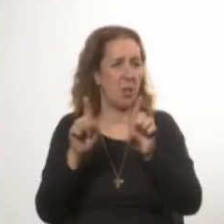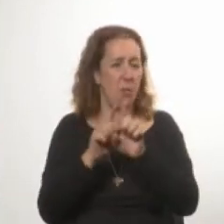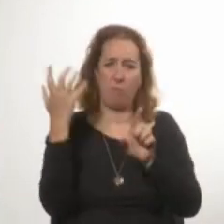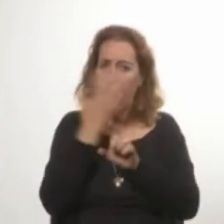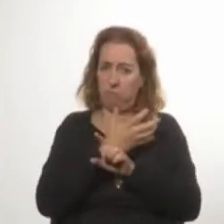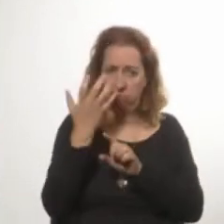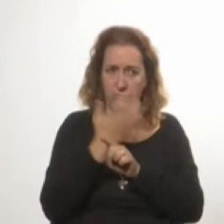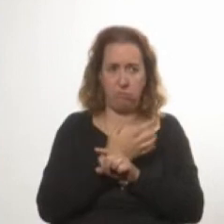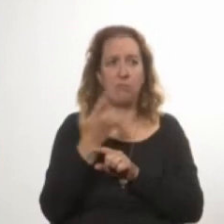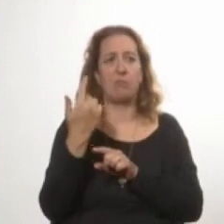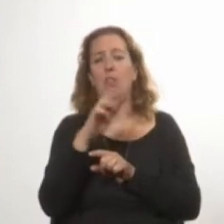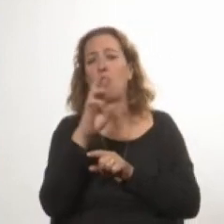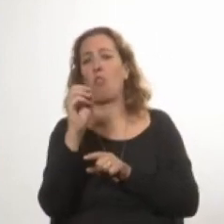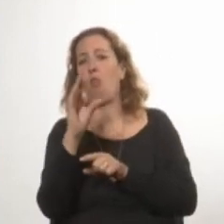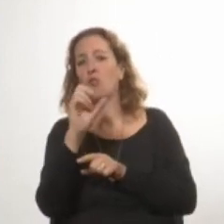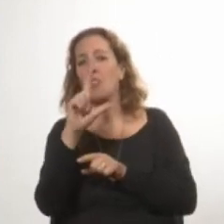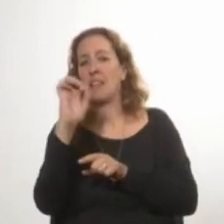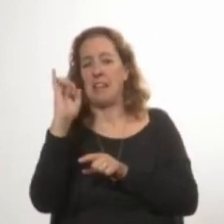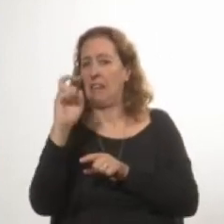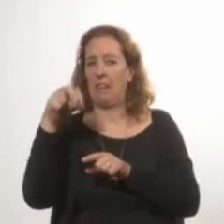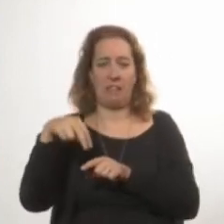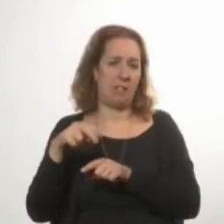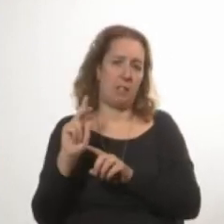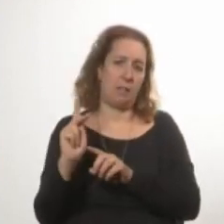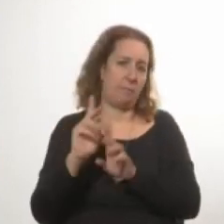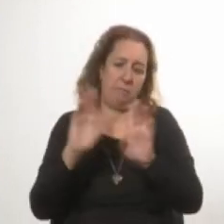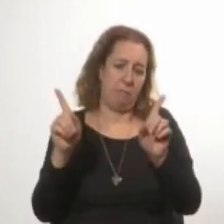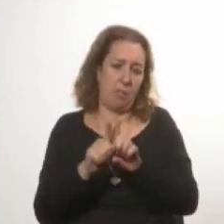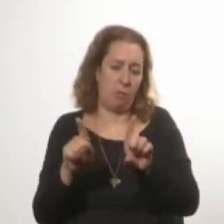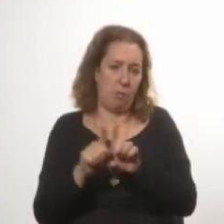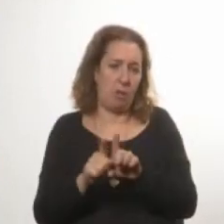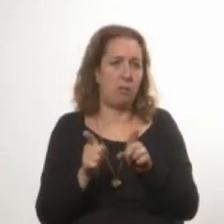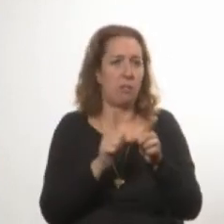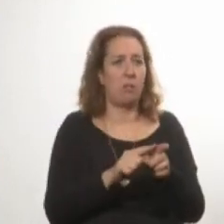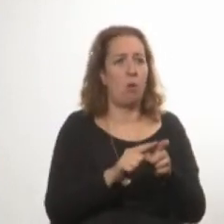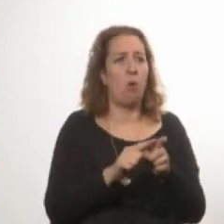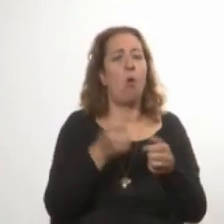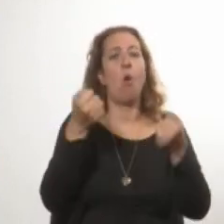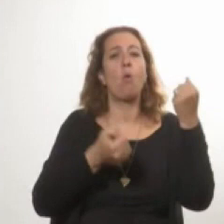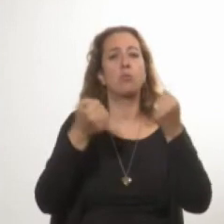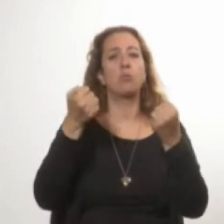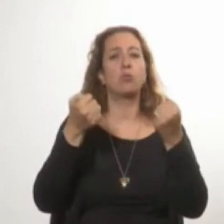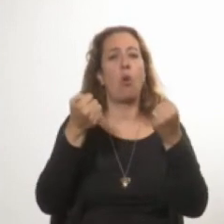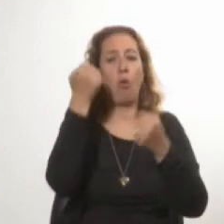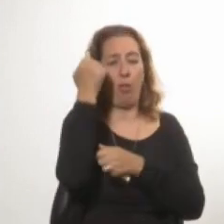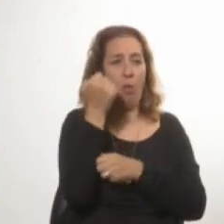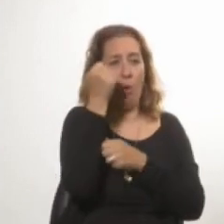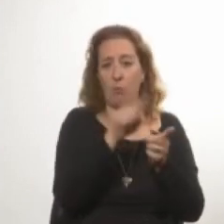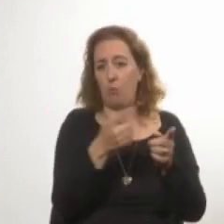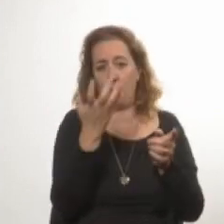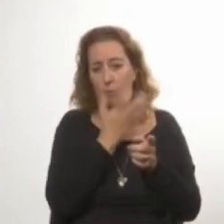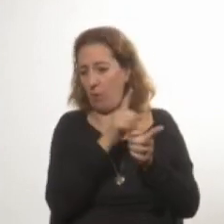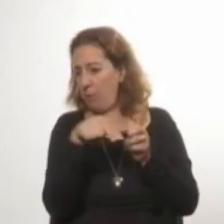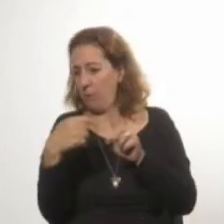Vladimir Roslik. La muerte de Jaime Orosa, un simple conductor de ómnibus, es tan terrible como